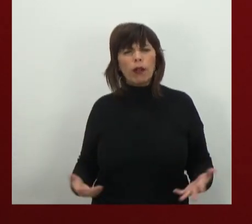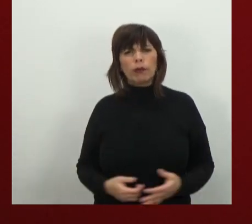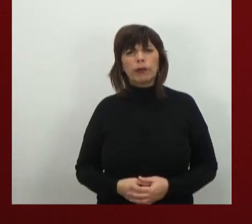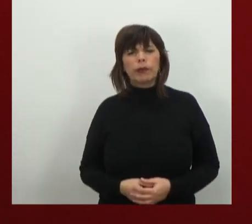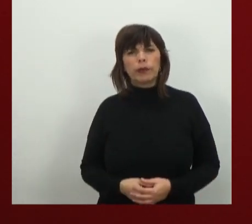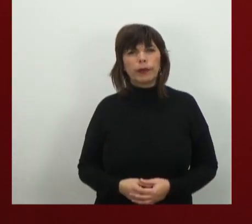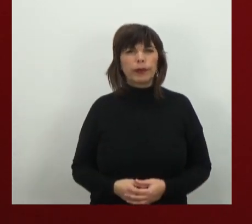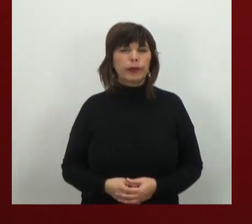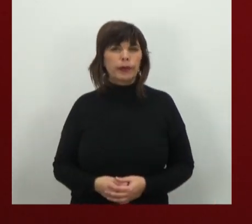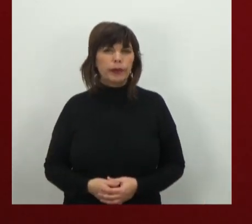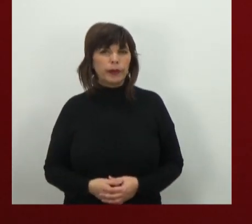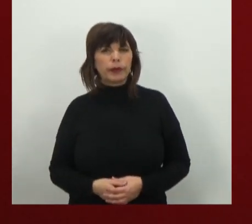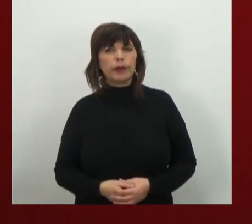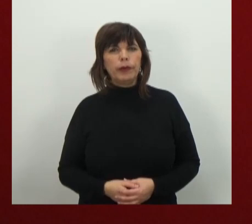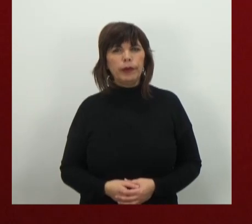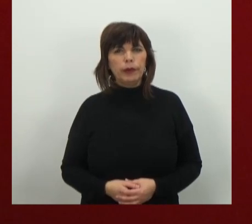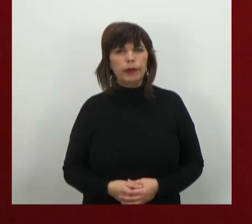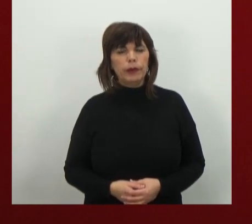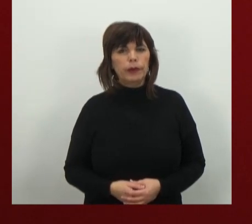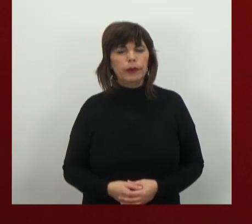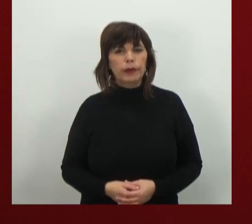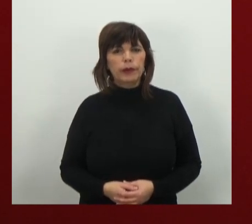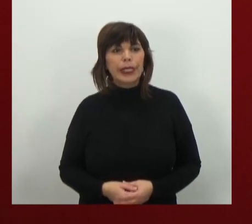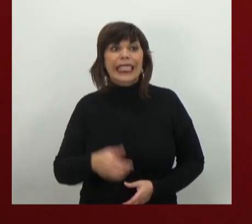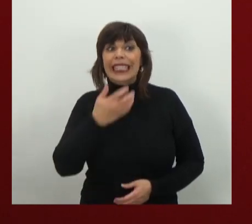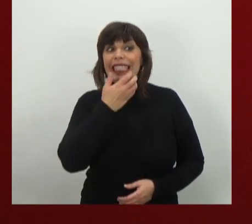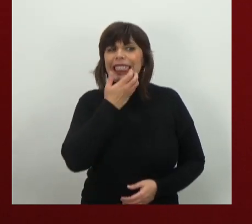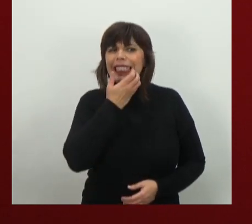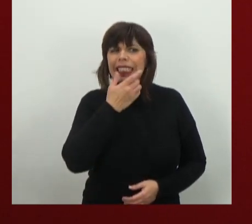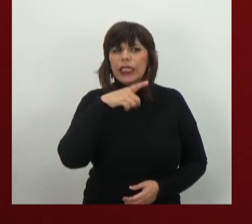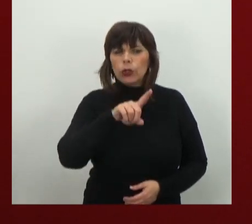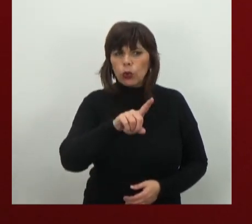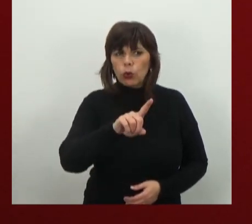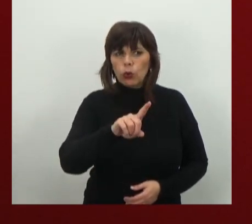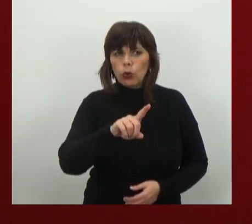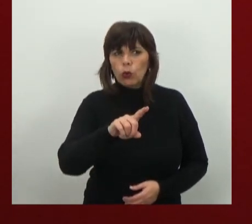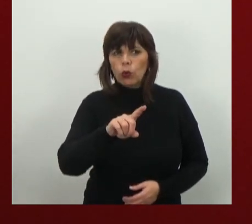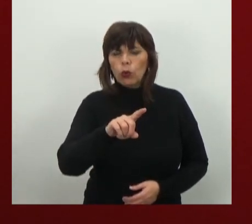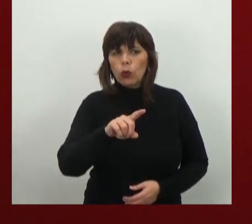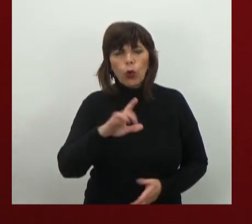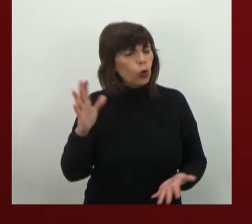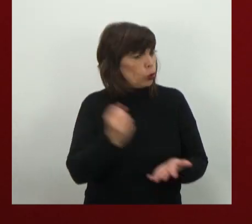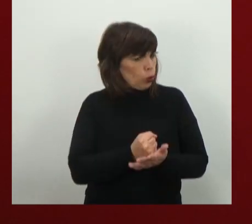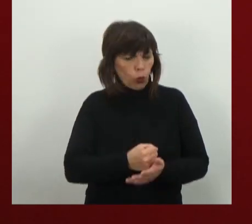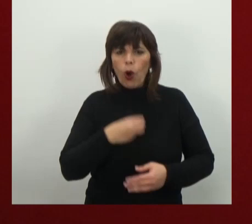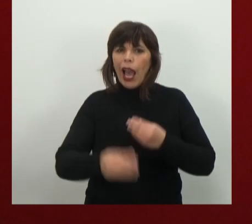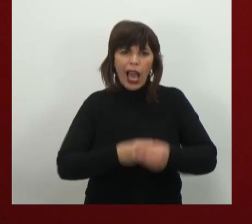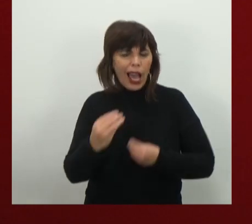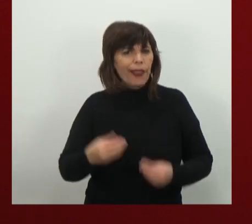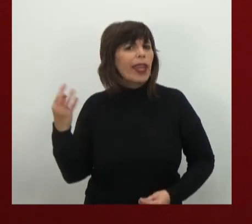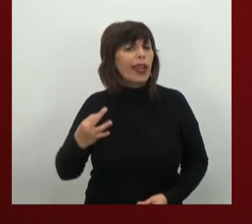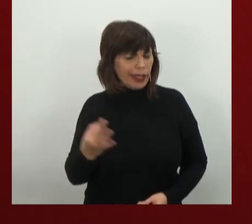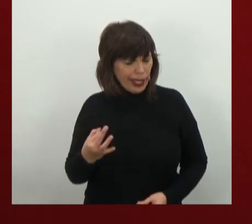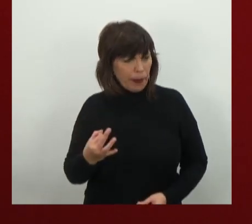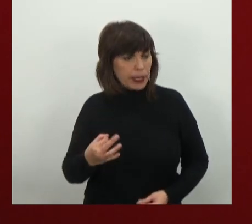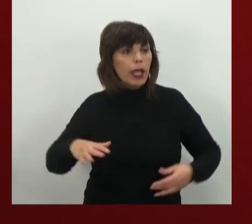si lo primero está en lo primero. Porque Jesucristo dijo, sí, todo